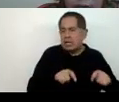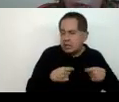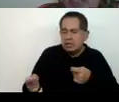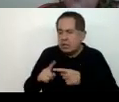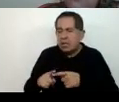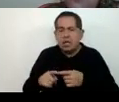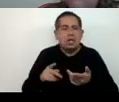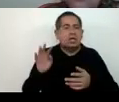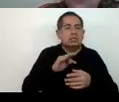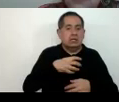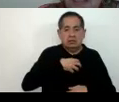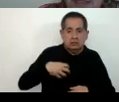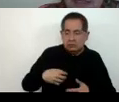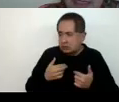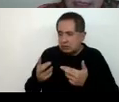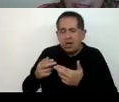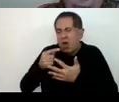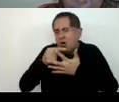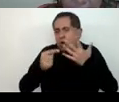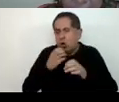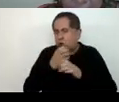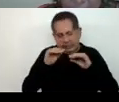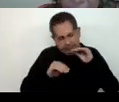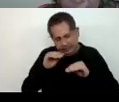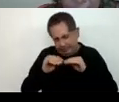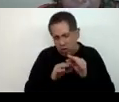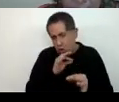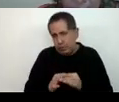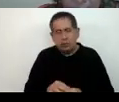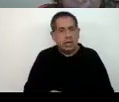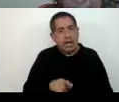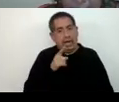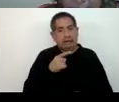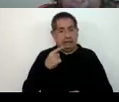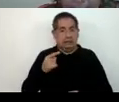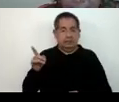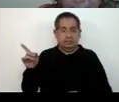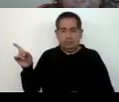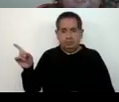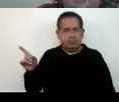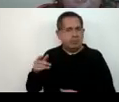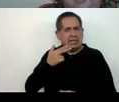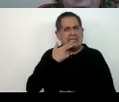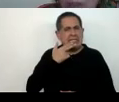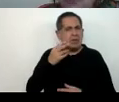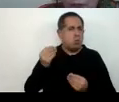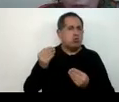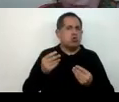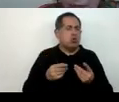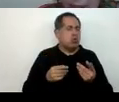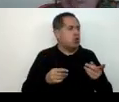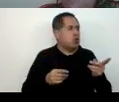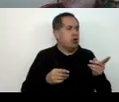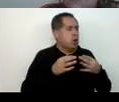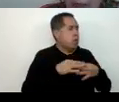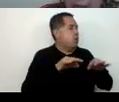donación de órganos, tejidos y trasplantes. Y bueno, este es un instrumento que no solo es un derecho